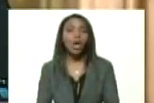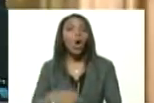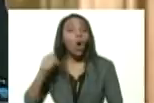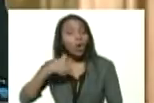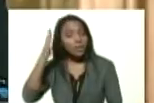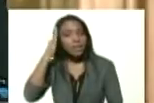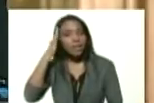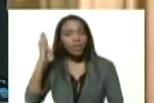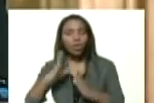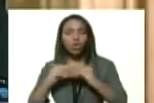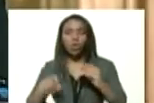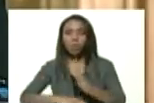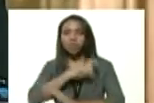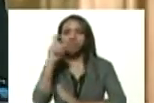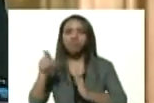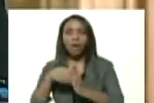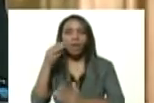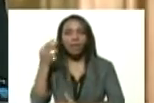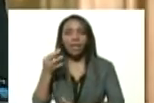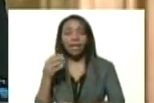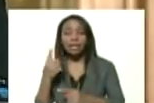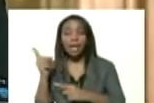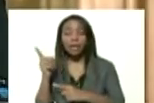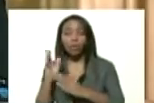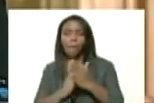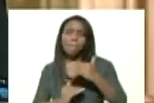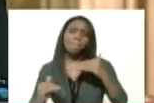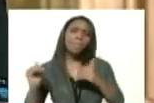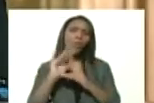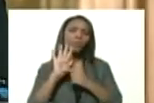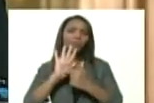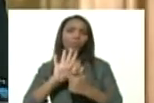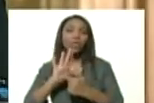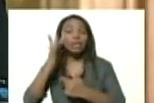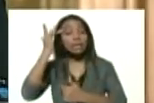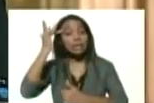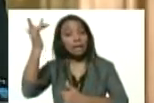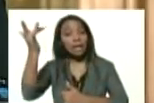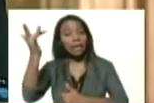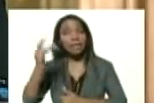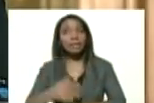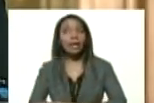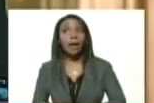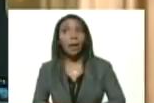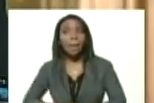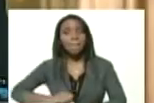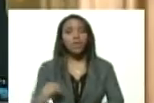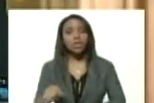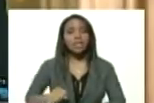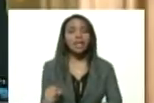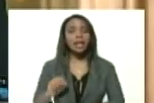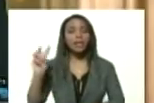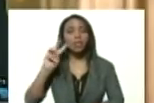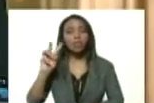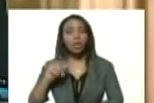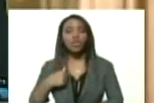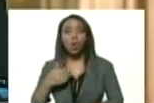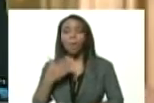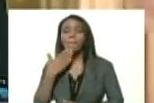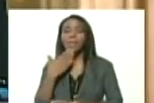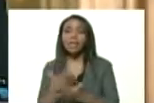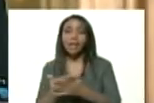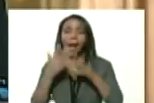sabido toda la verdad y ha quedado en alto la inteligencia policial de venezuela quiero pedir un